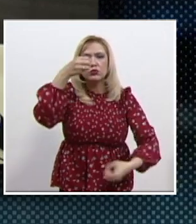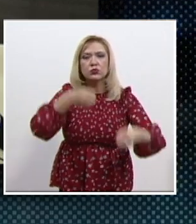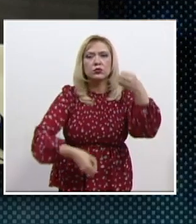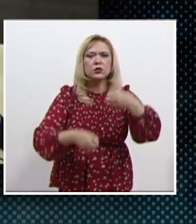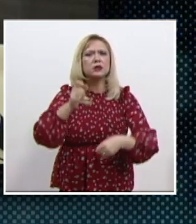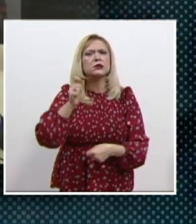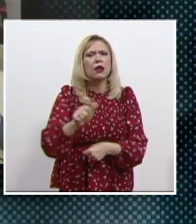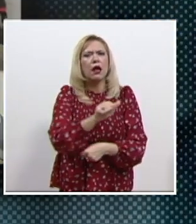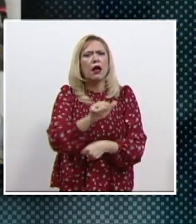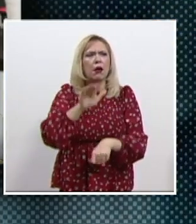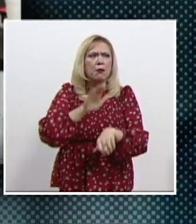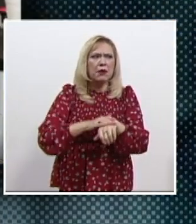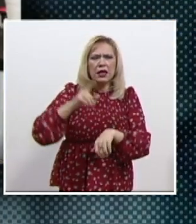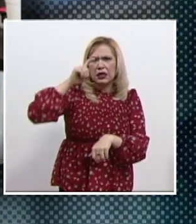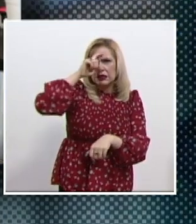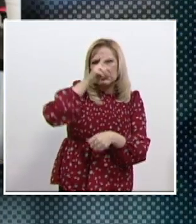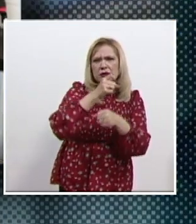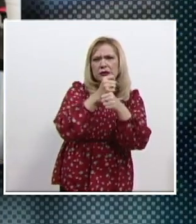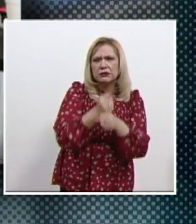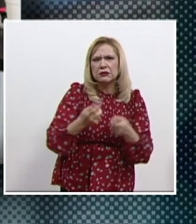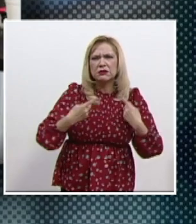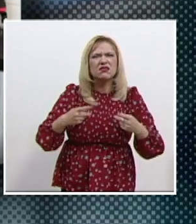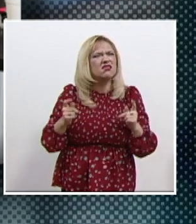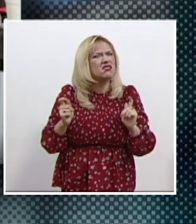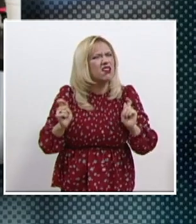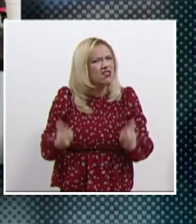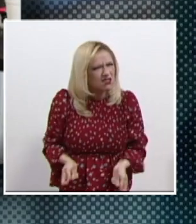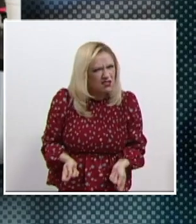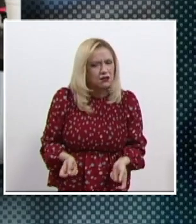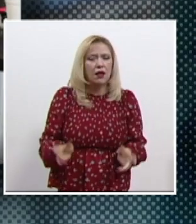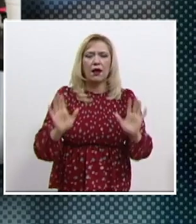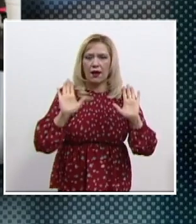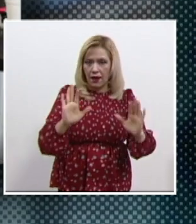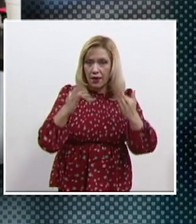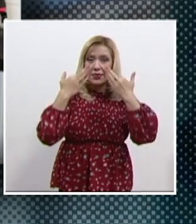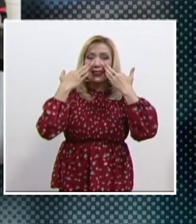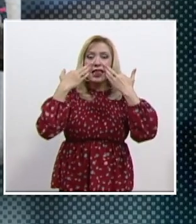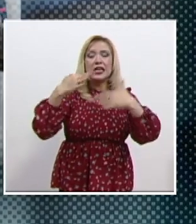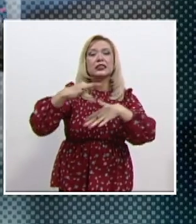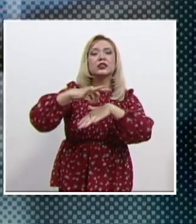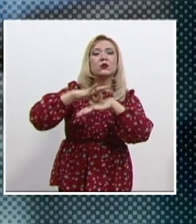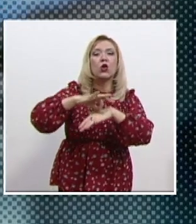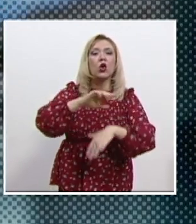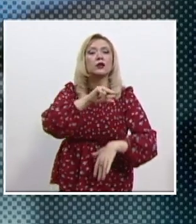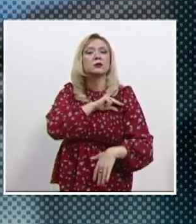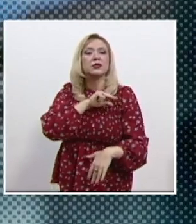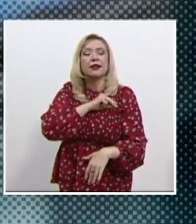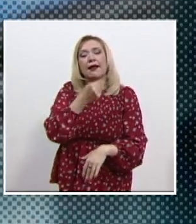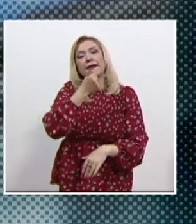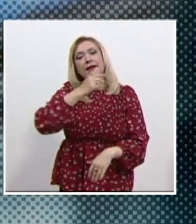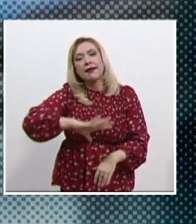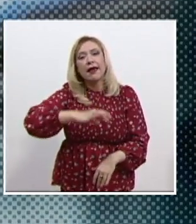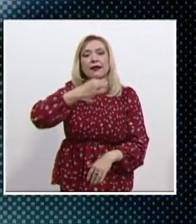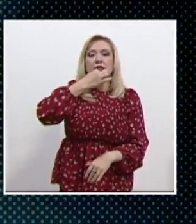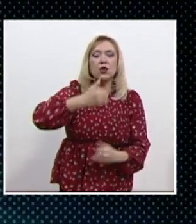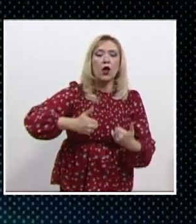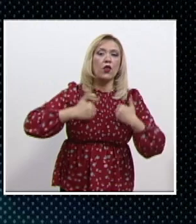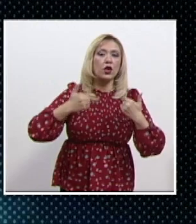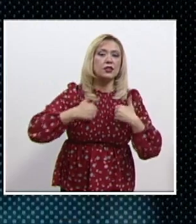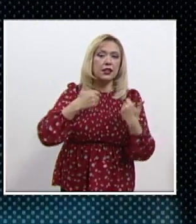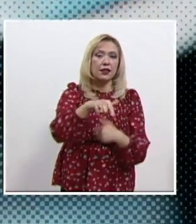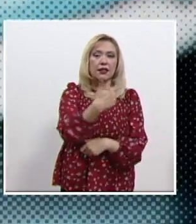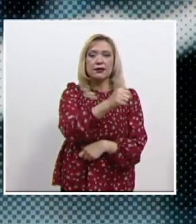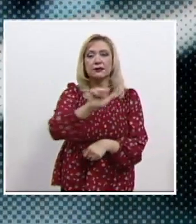condición de vulnerabilidad que formará parte del modelo integral de testimonio especializado para niñas, niños y adolescentes